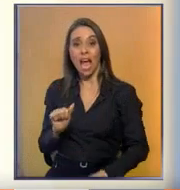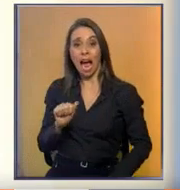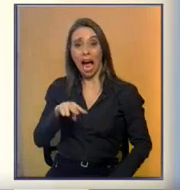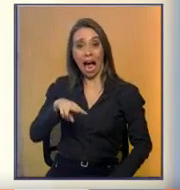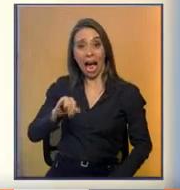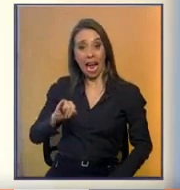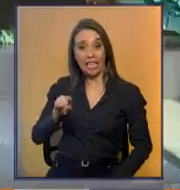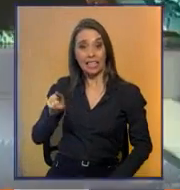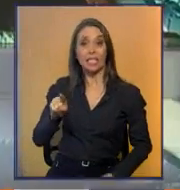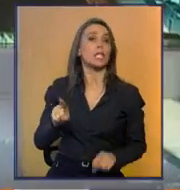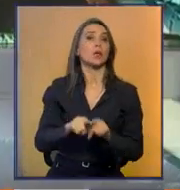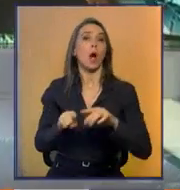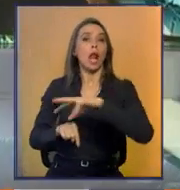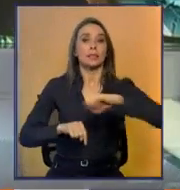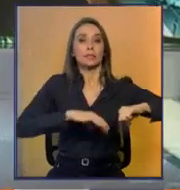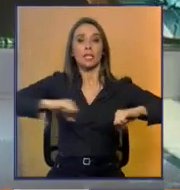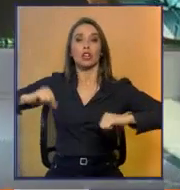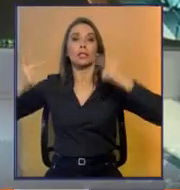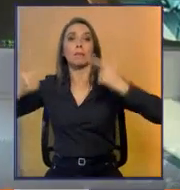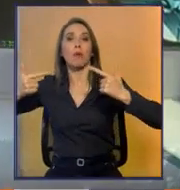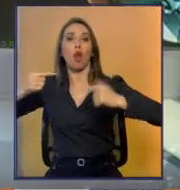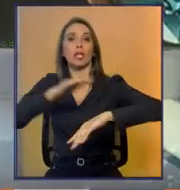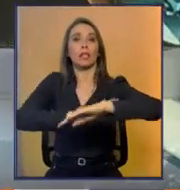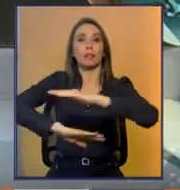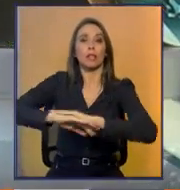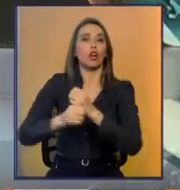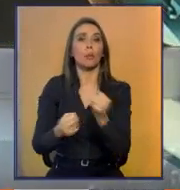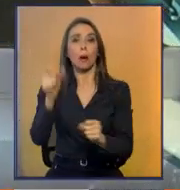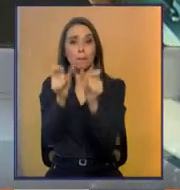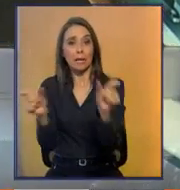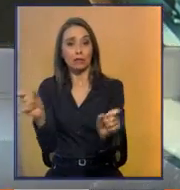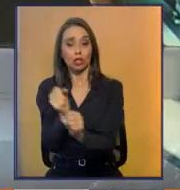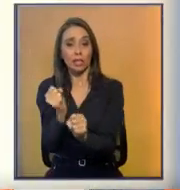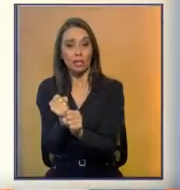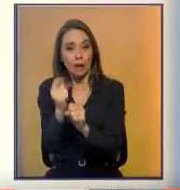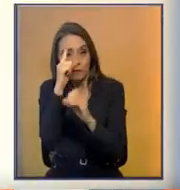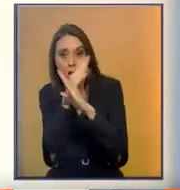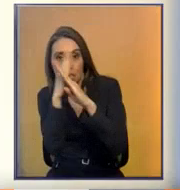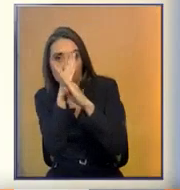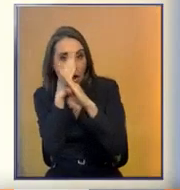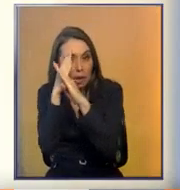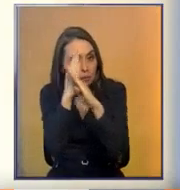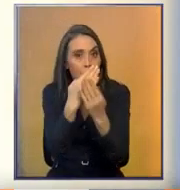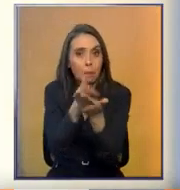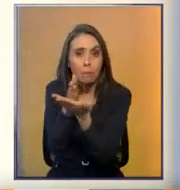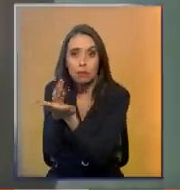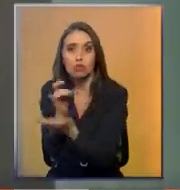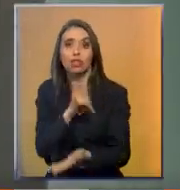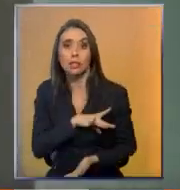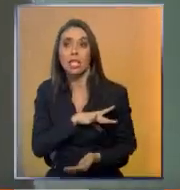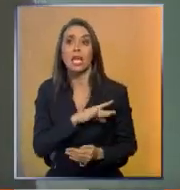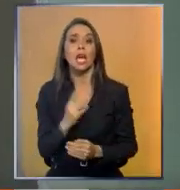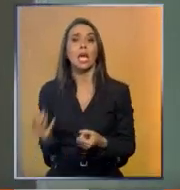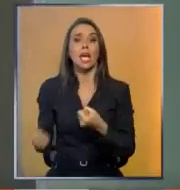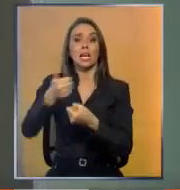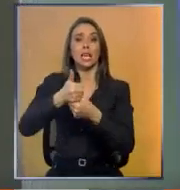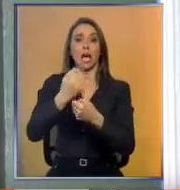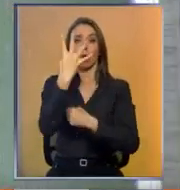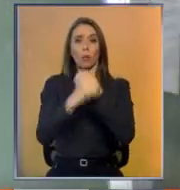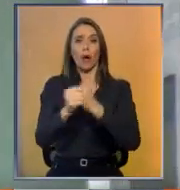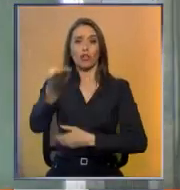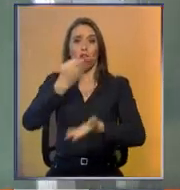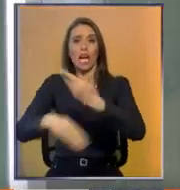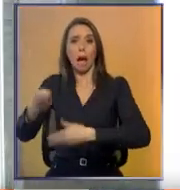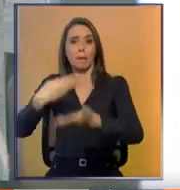un botín político. No es posible que las personas que están dedicadas a las inteligencias en Chile sean cambiadas cada 4 años. El gobierno insiste